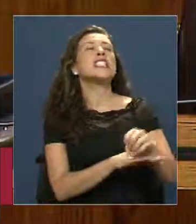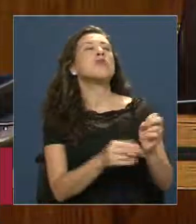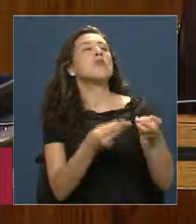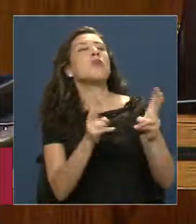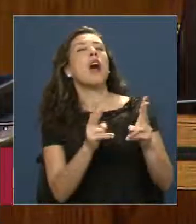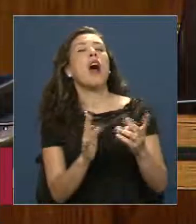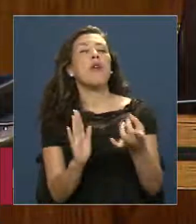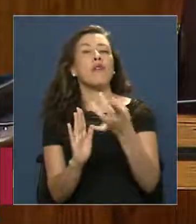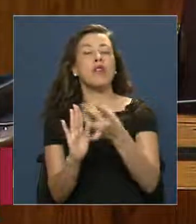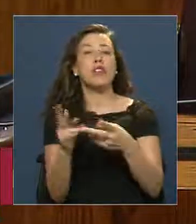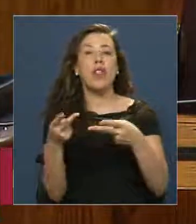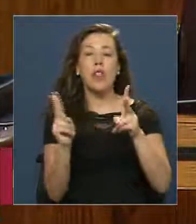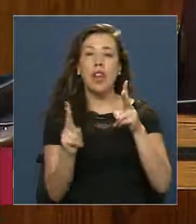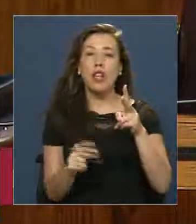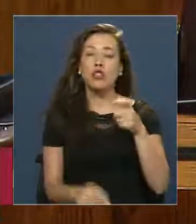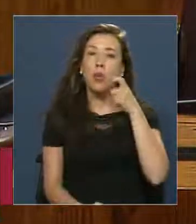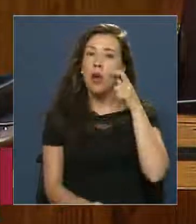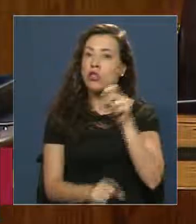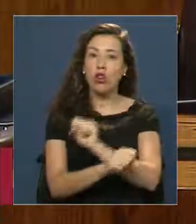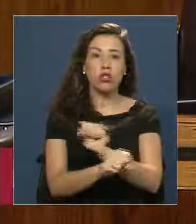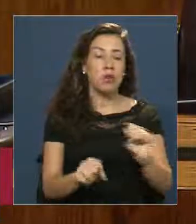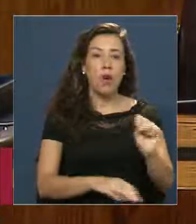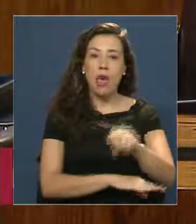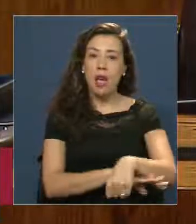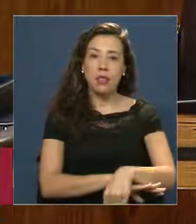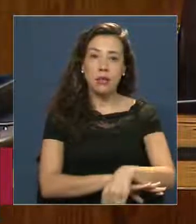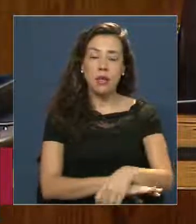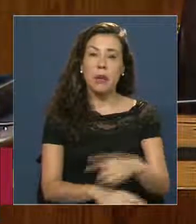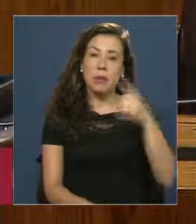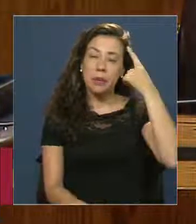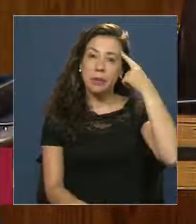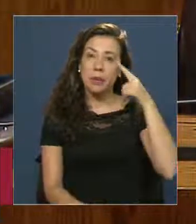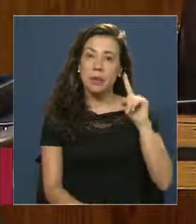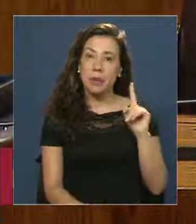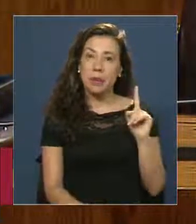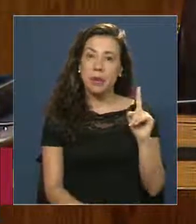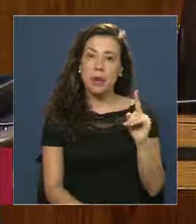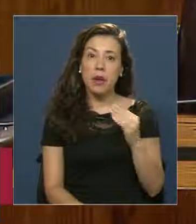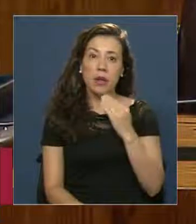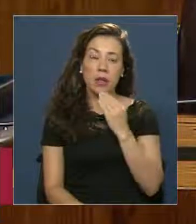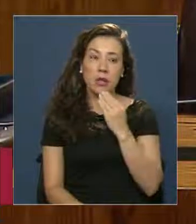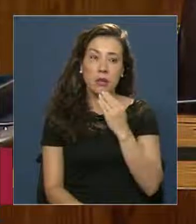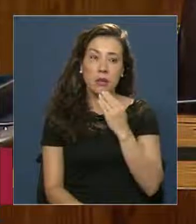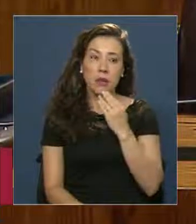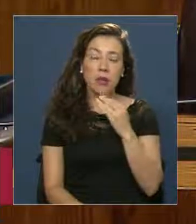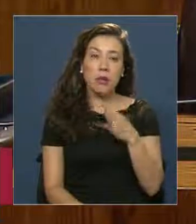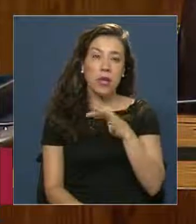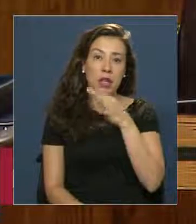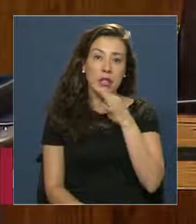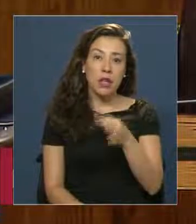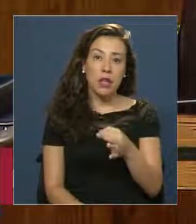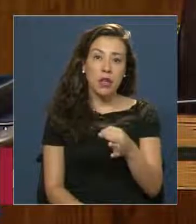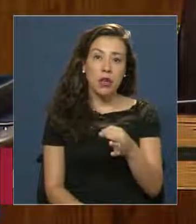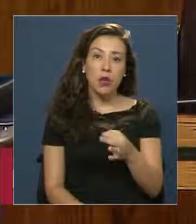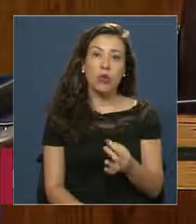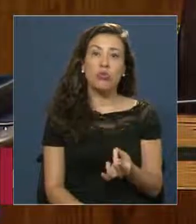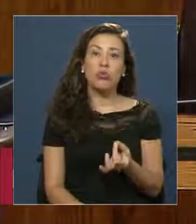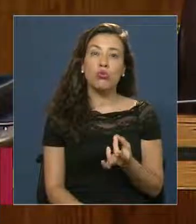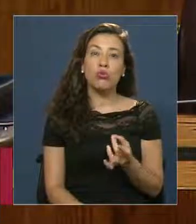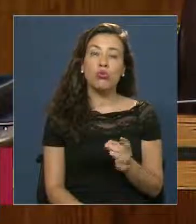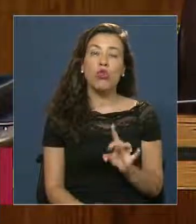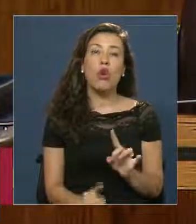humanos. Eso no lo podemos aceptar nunca. Pero también, como aquí se ha hecho presente, circunscribirlo solo